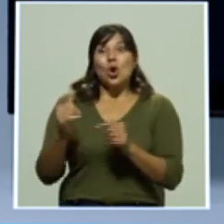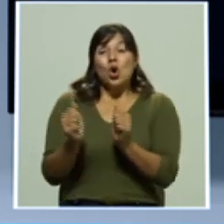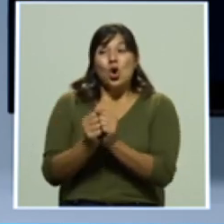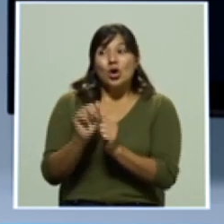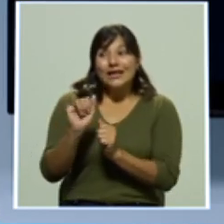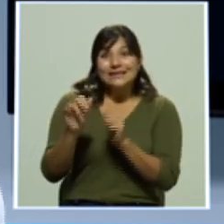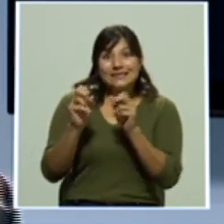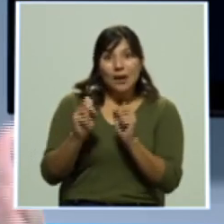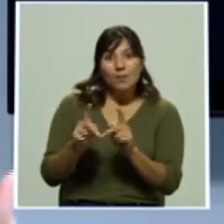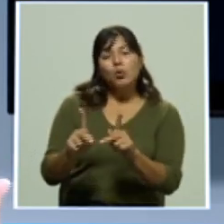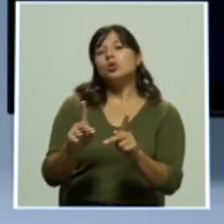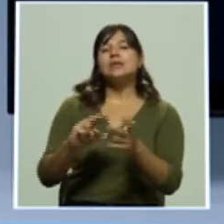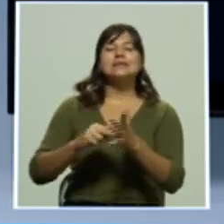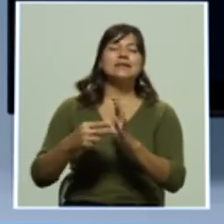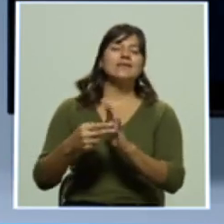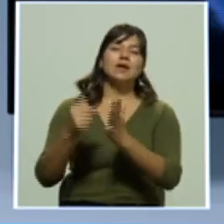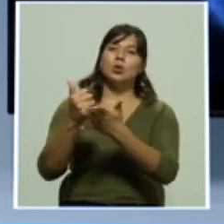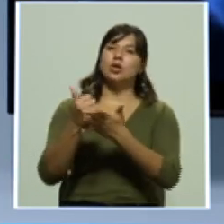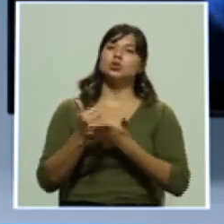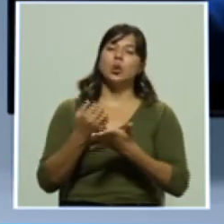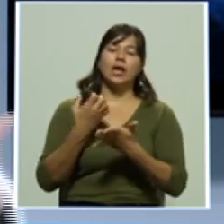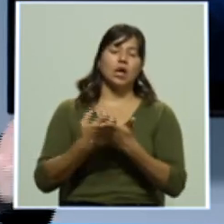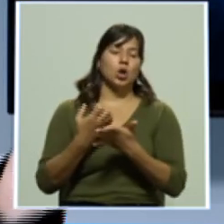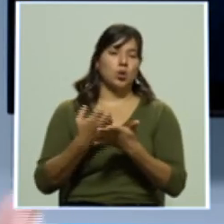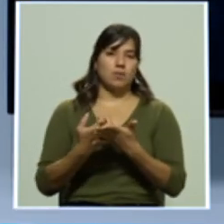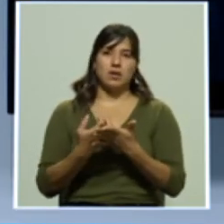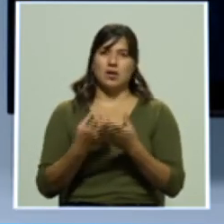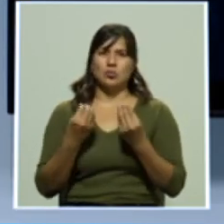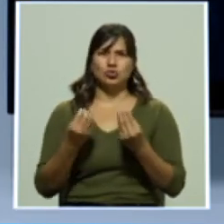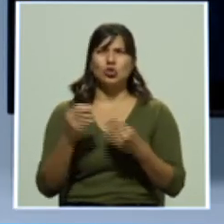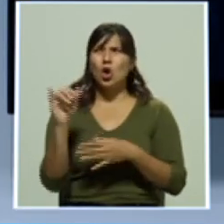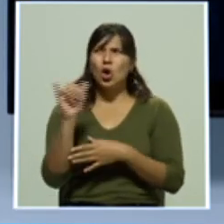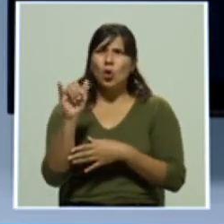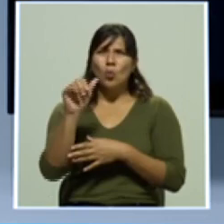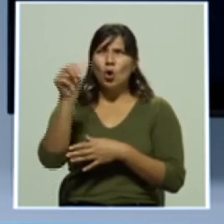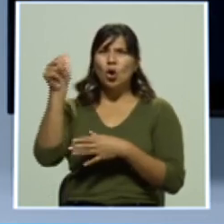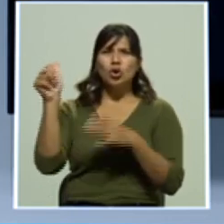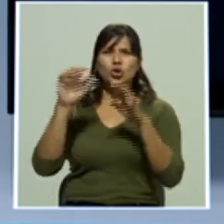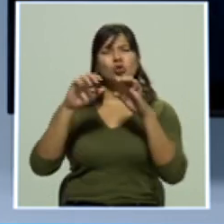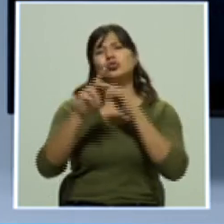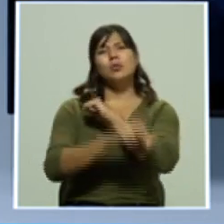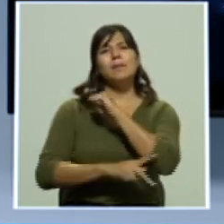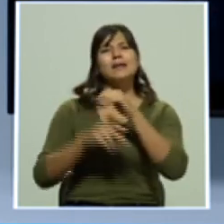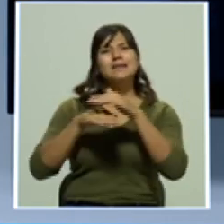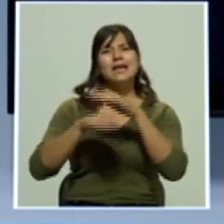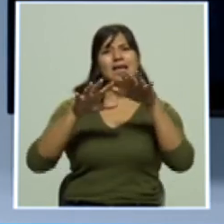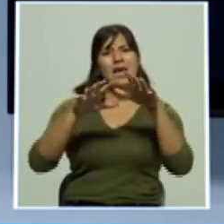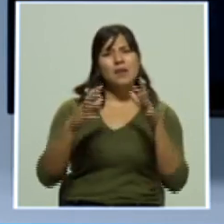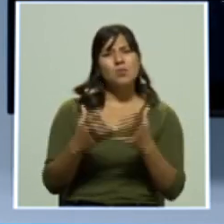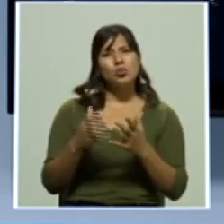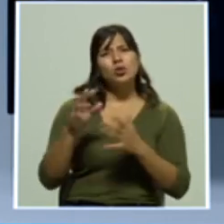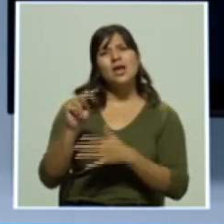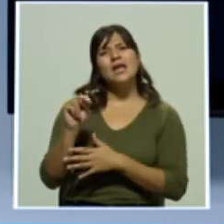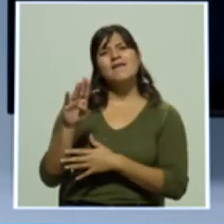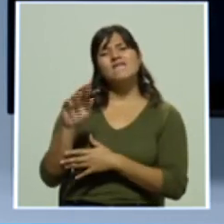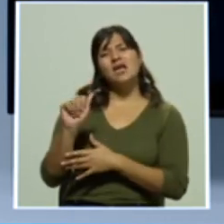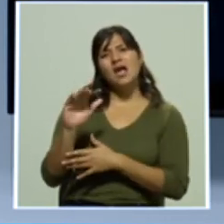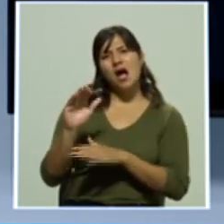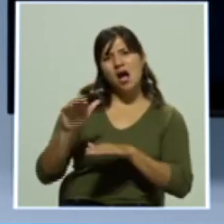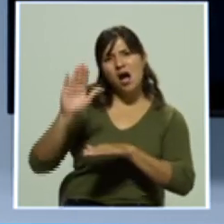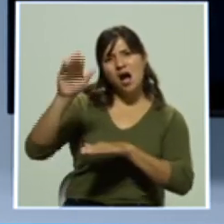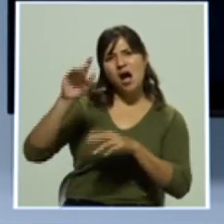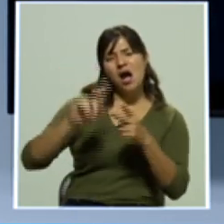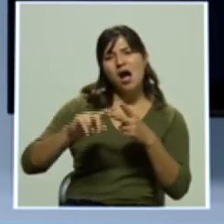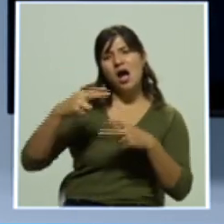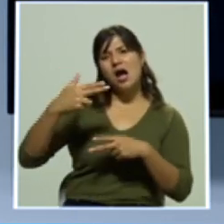sería un refrescamiento total, como lo hacen las grandes ligas del mundo, don Ernesto, la NBA, la Champions League, la